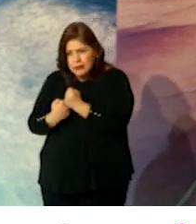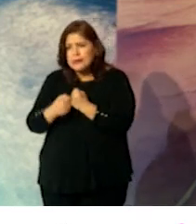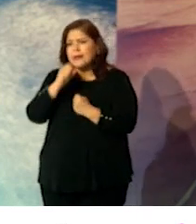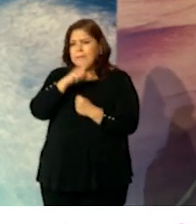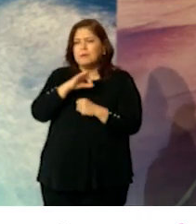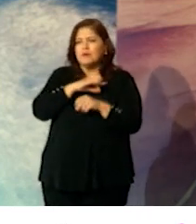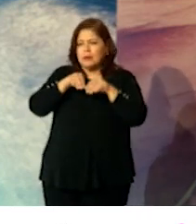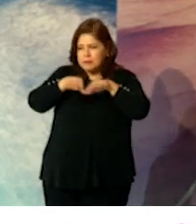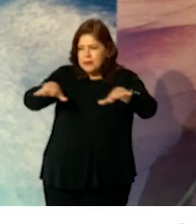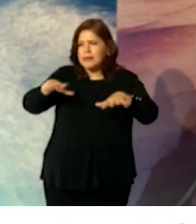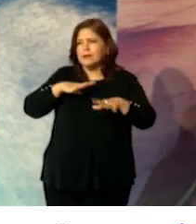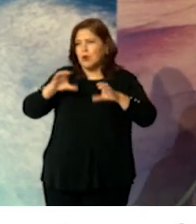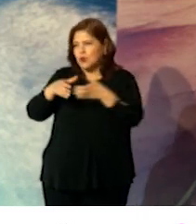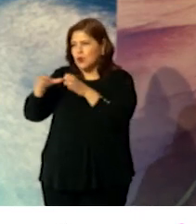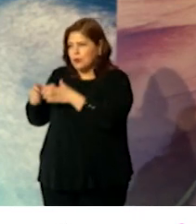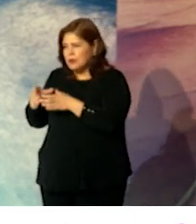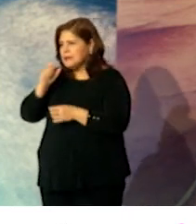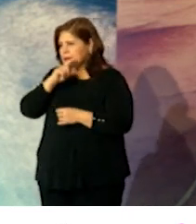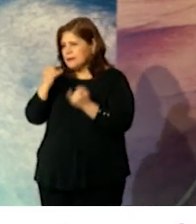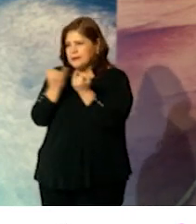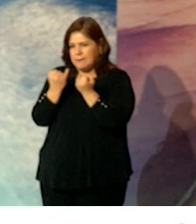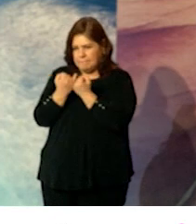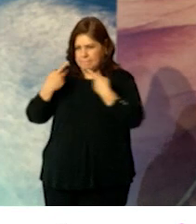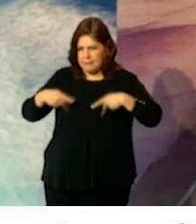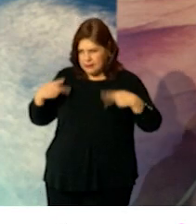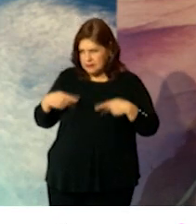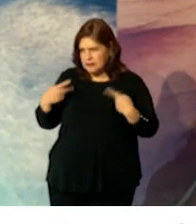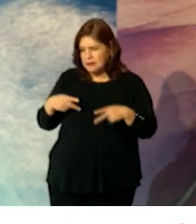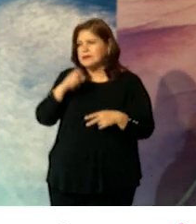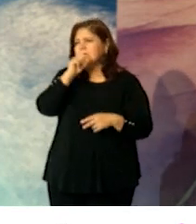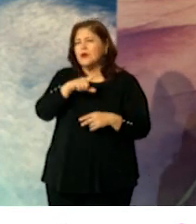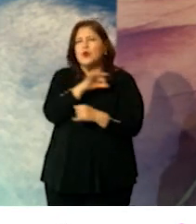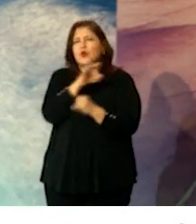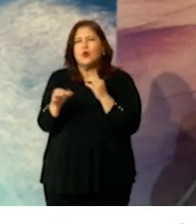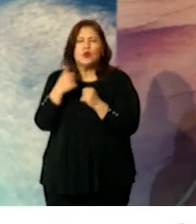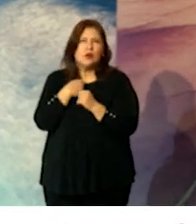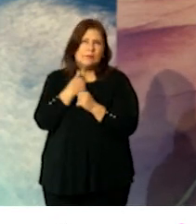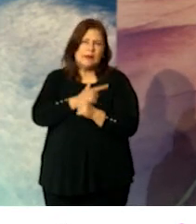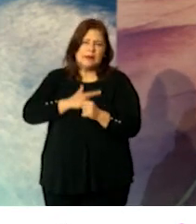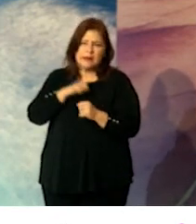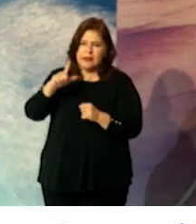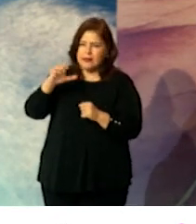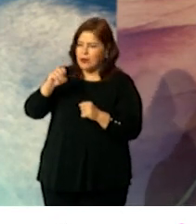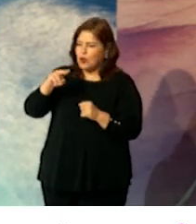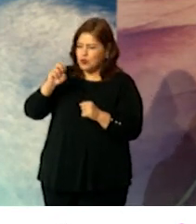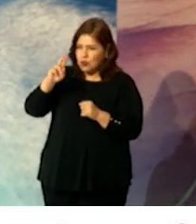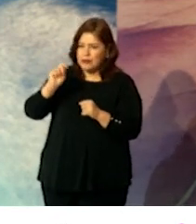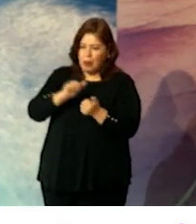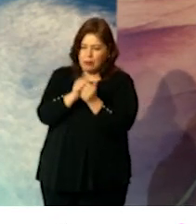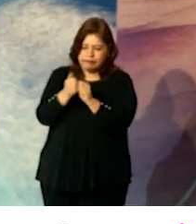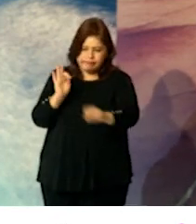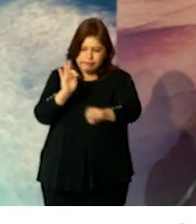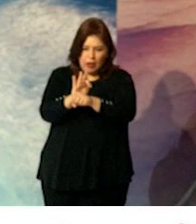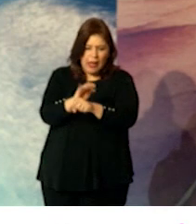gran impacto en nuestras comunidades y en nuestras personas, y con la última parte que me encantó de Leonor, de feminizar al